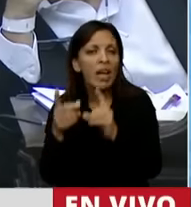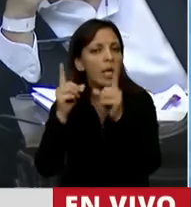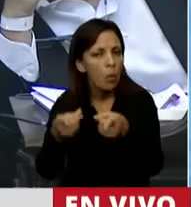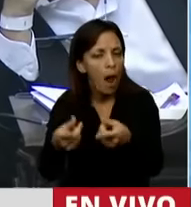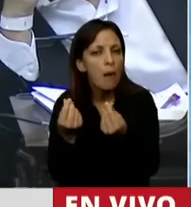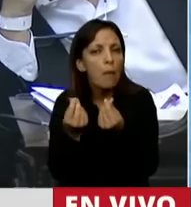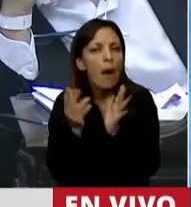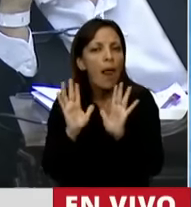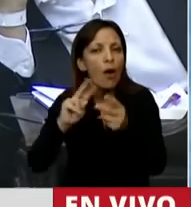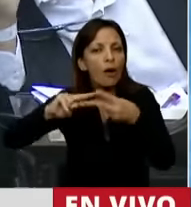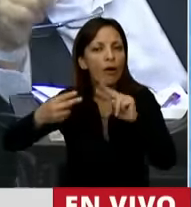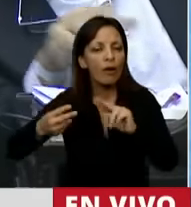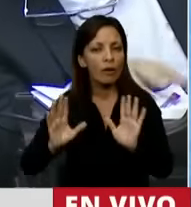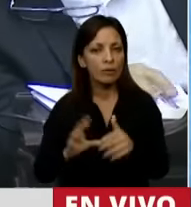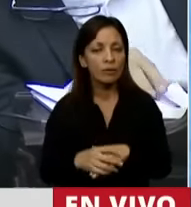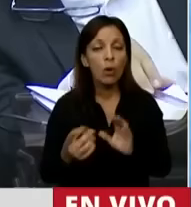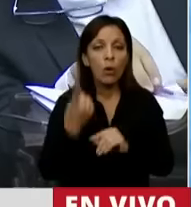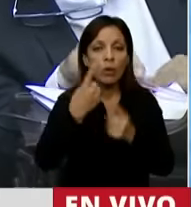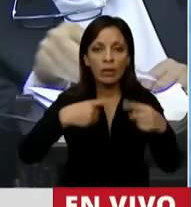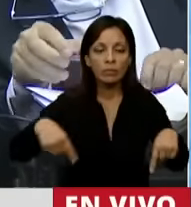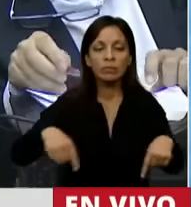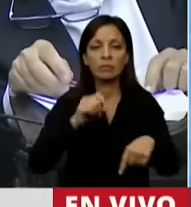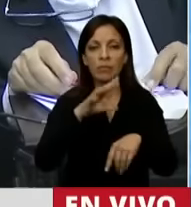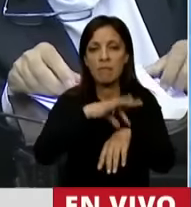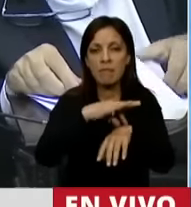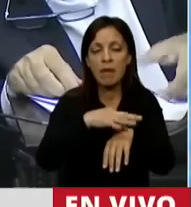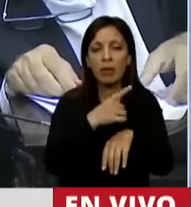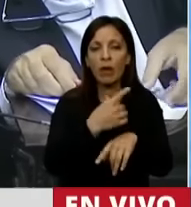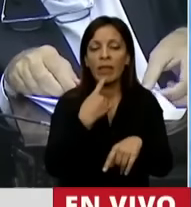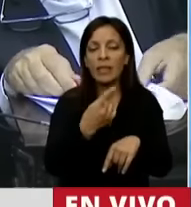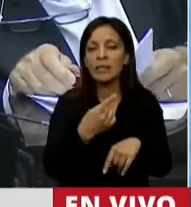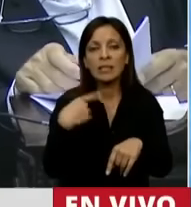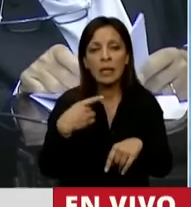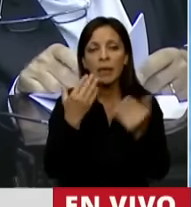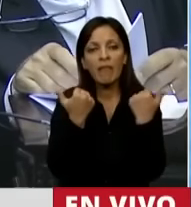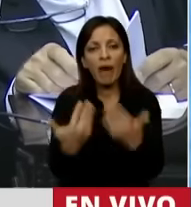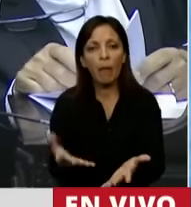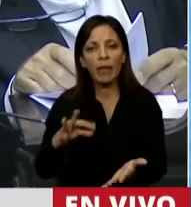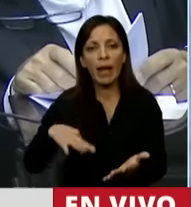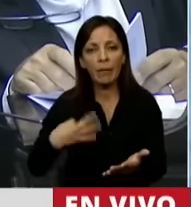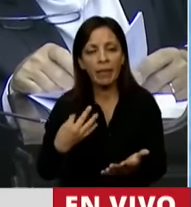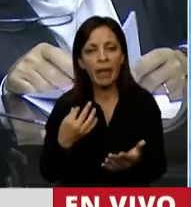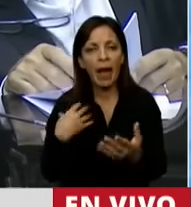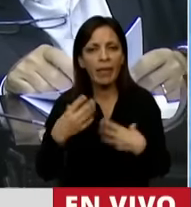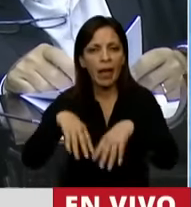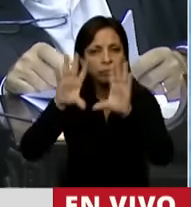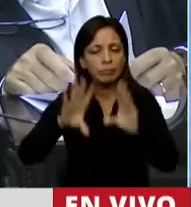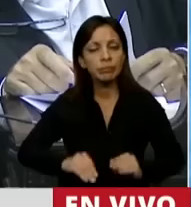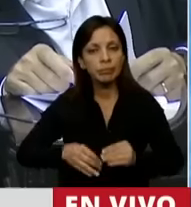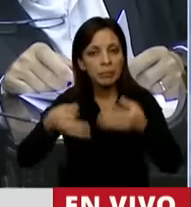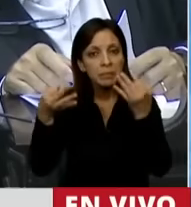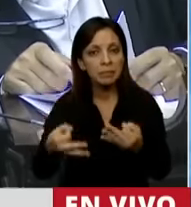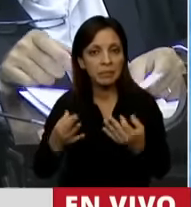medicina hipocrática que caracterizan al médico es actuar en favor de la vida y de la integridad física. En